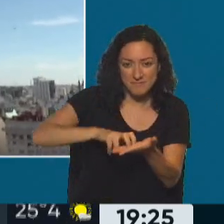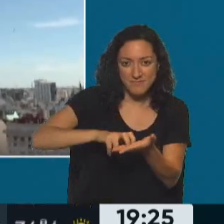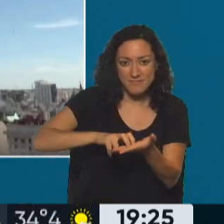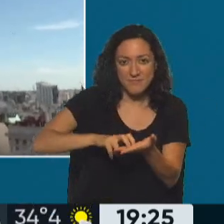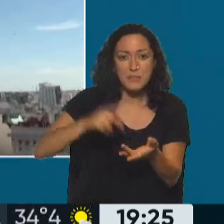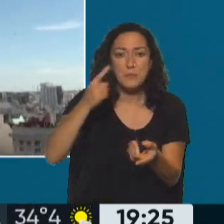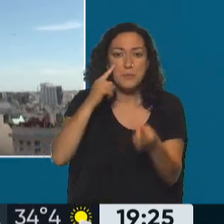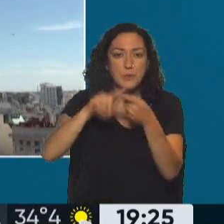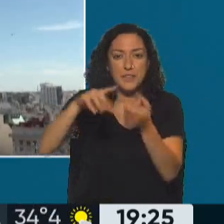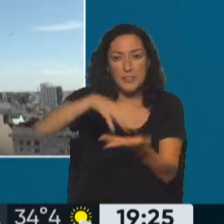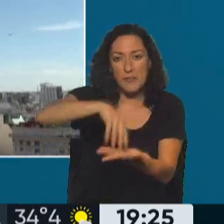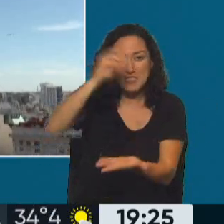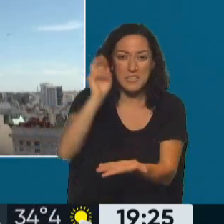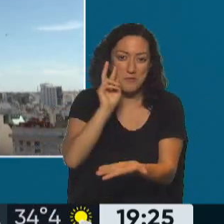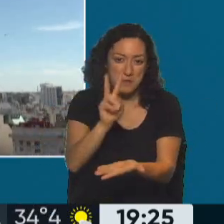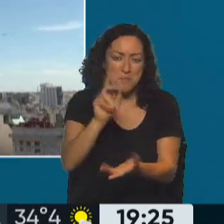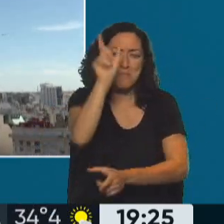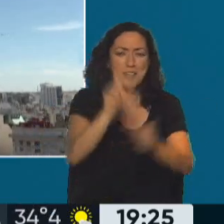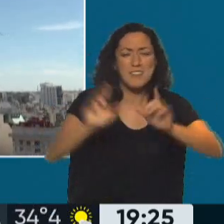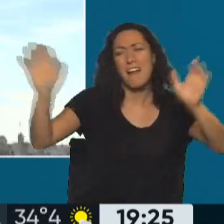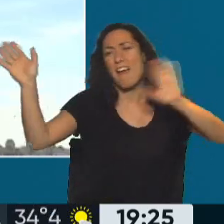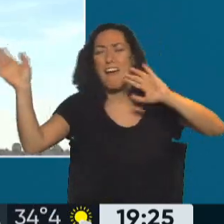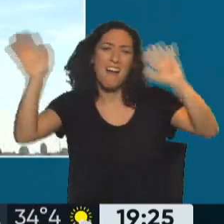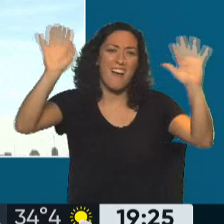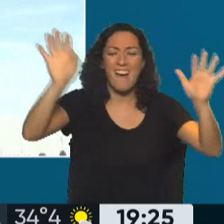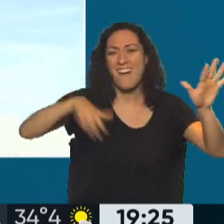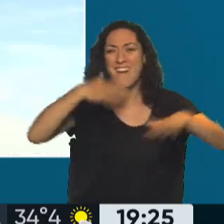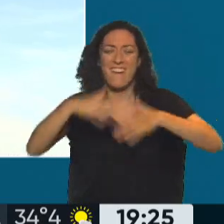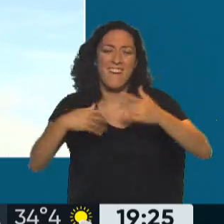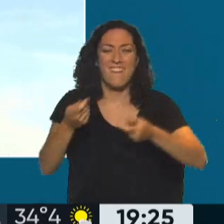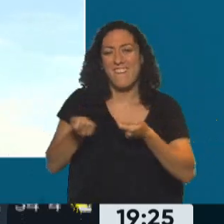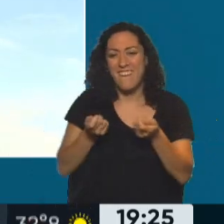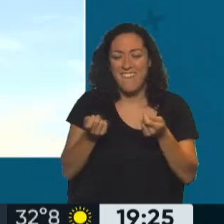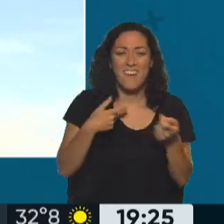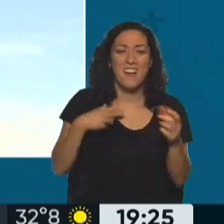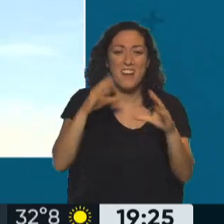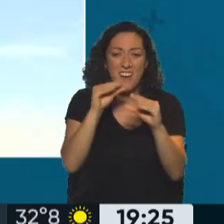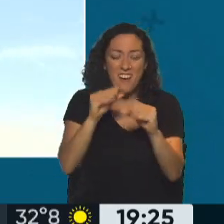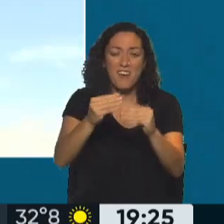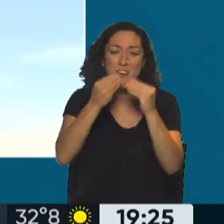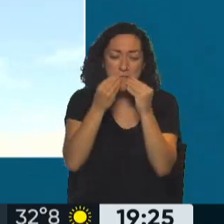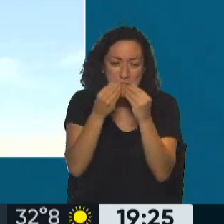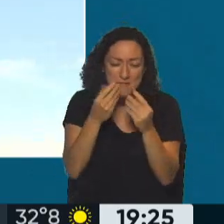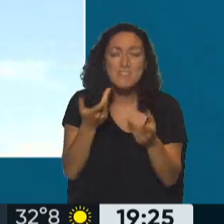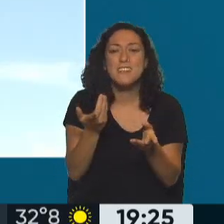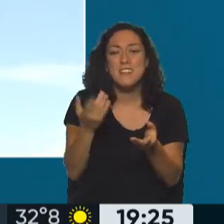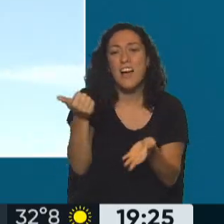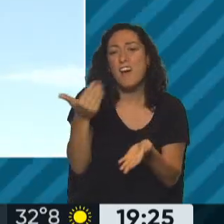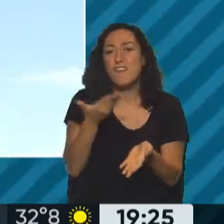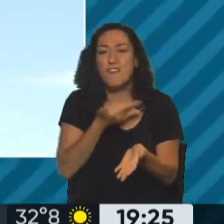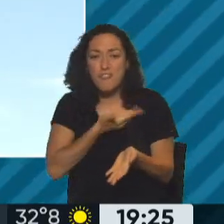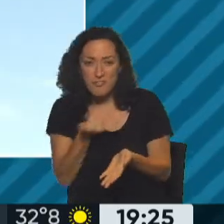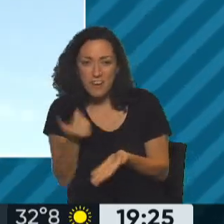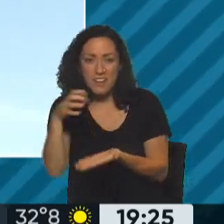Obelisco y los muchachos siguen moviendo el brazo pa' aquí, pa' allá y le dan a la Murgueli. Y en la AFA Ezeiza están